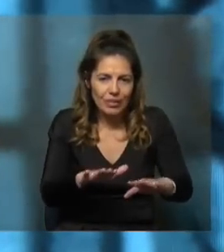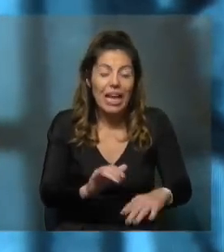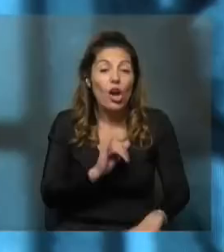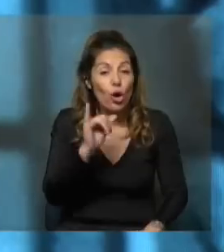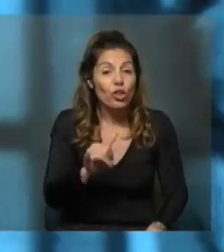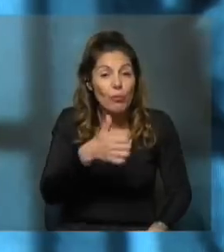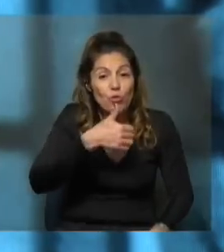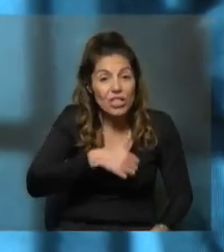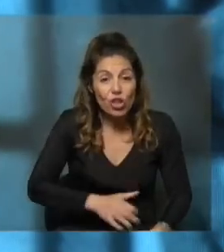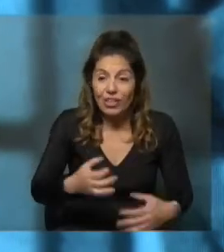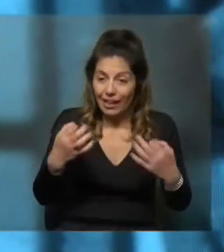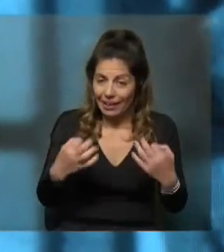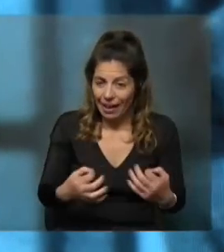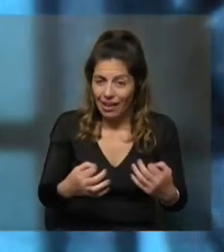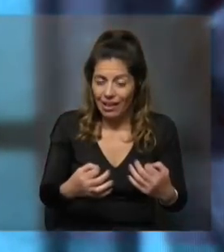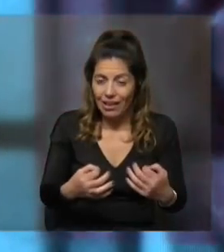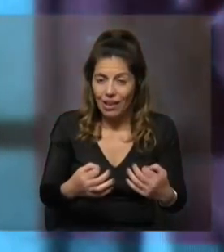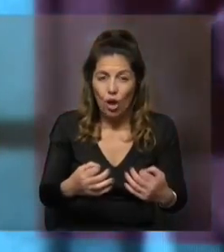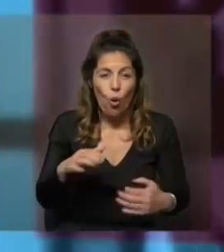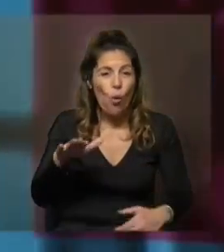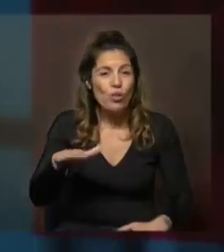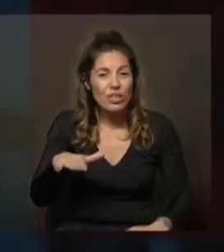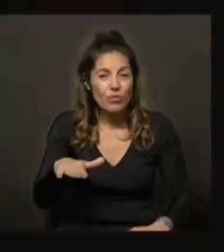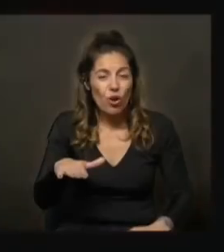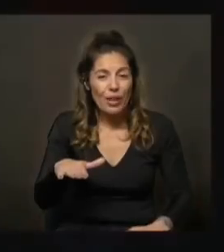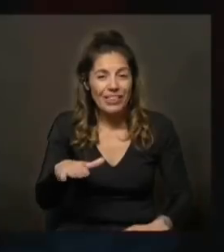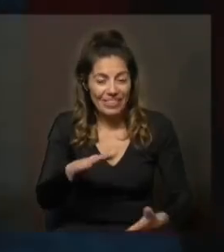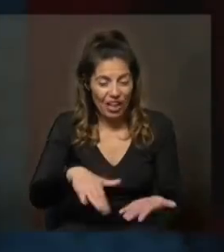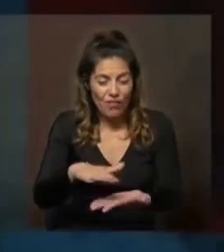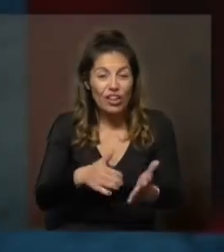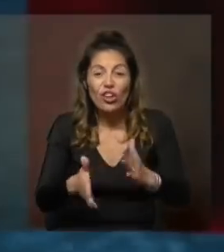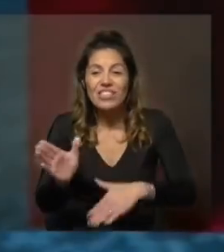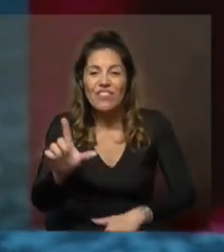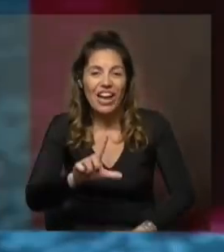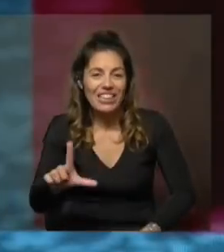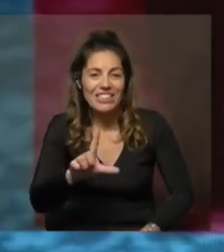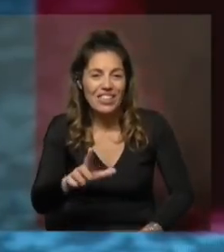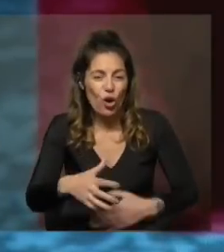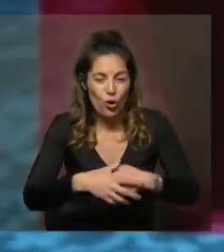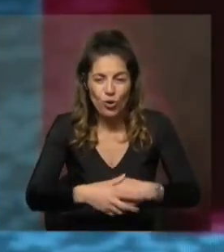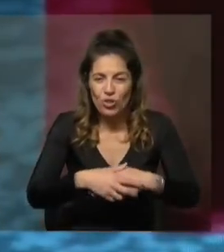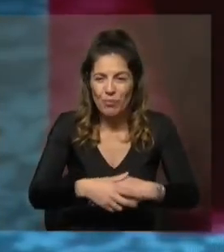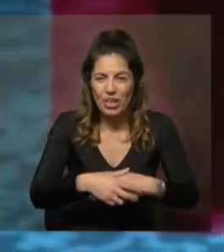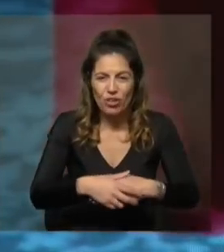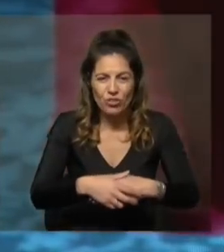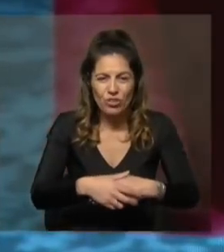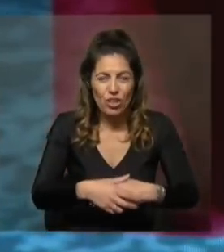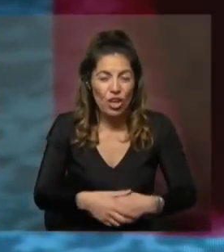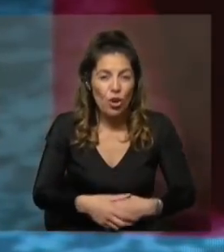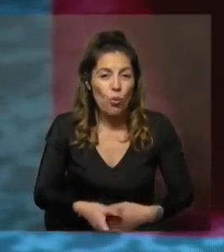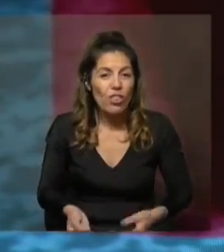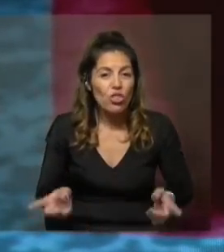una historia real de un buril del barrio que se va al Liceo con los amigos y cuando